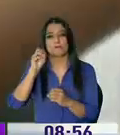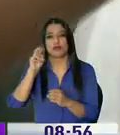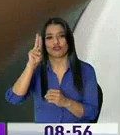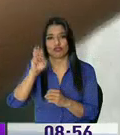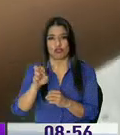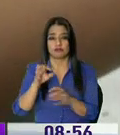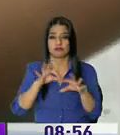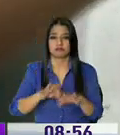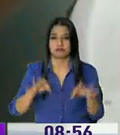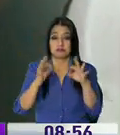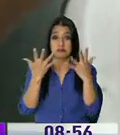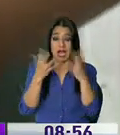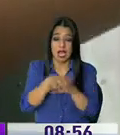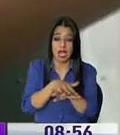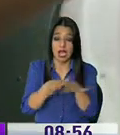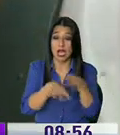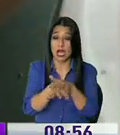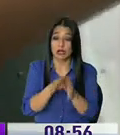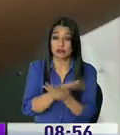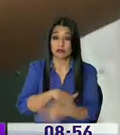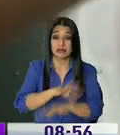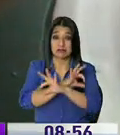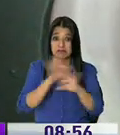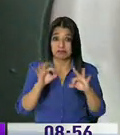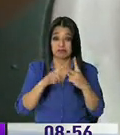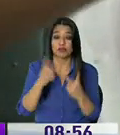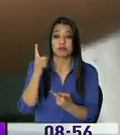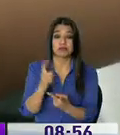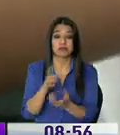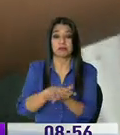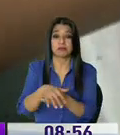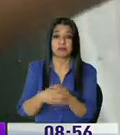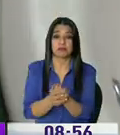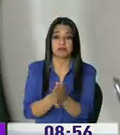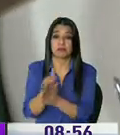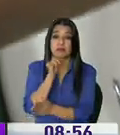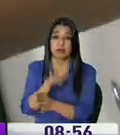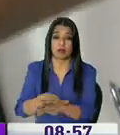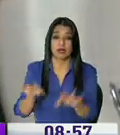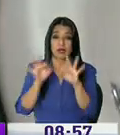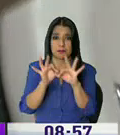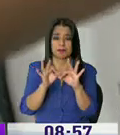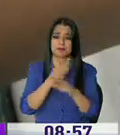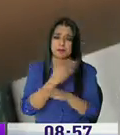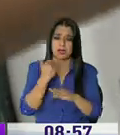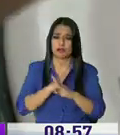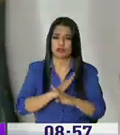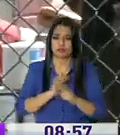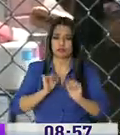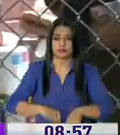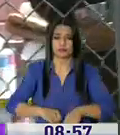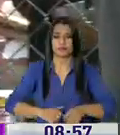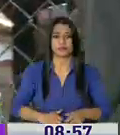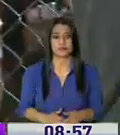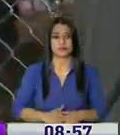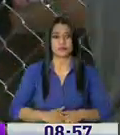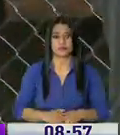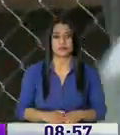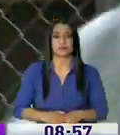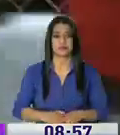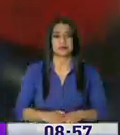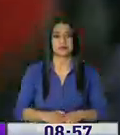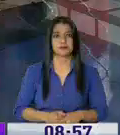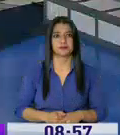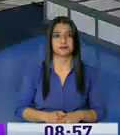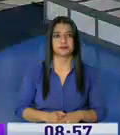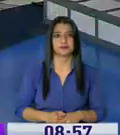lavado constante de manos con agua y jabón elimina el virus y produce menos afectaciones, informó Valeria